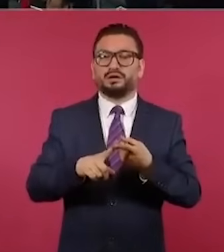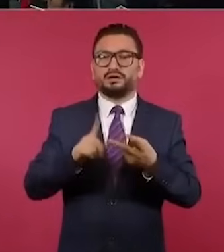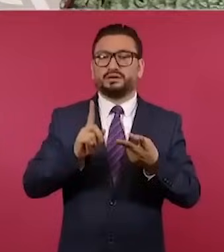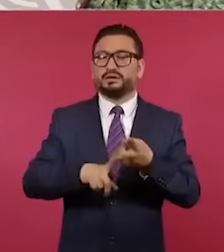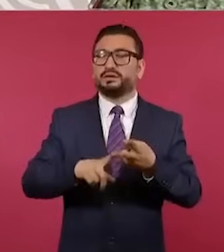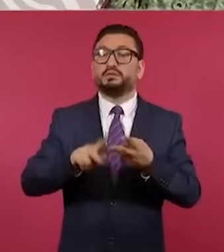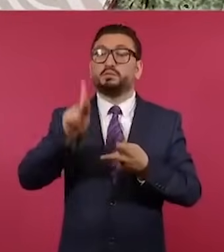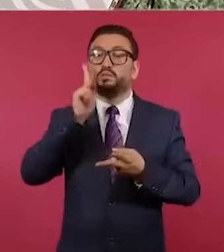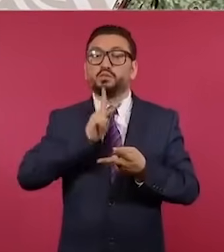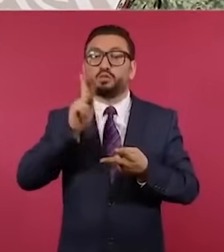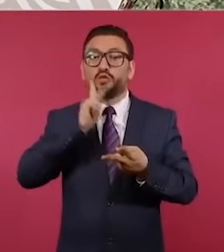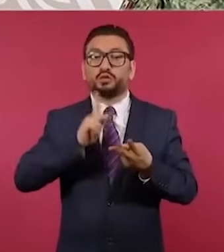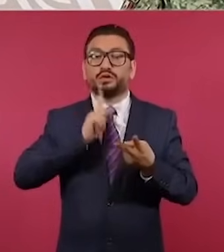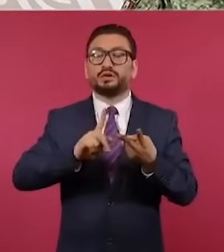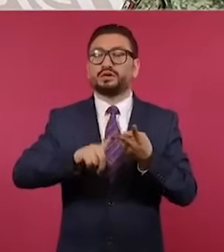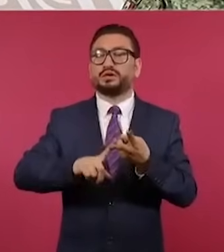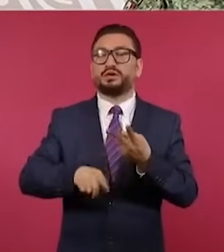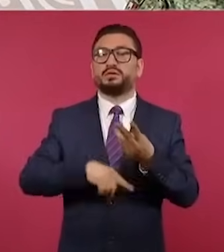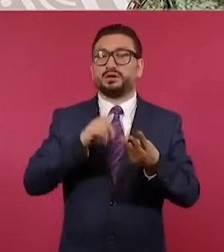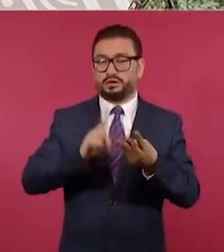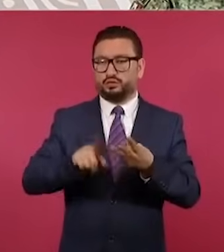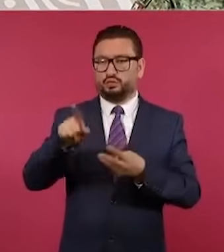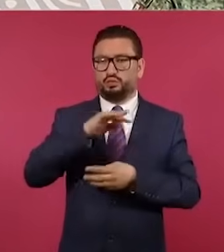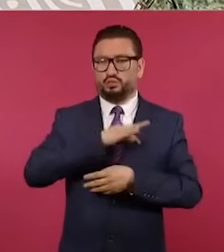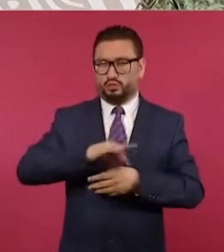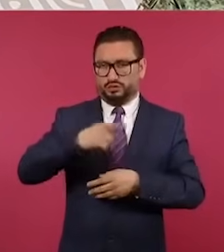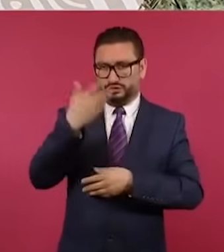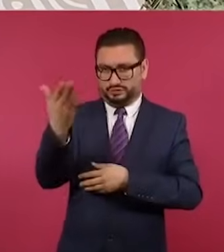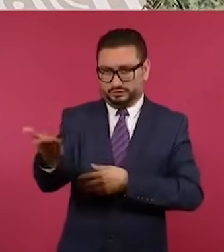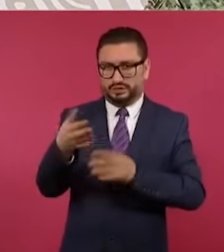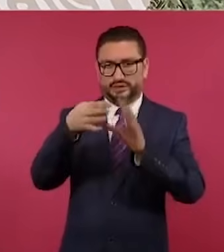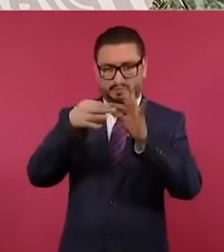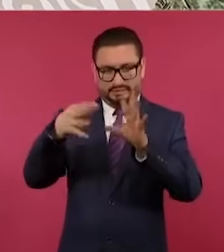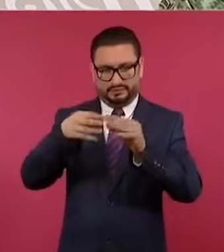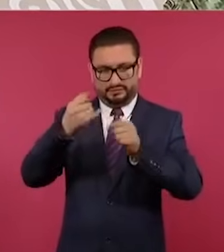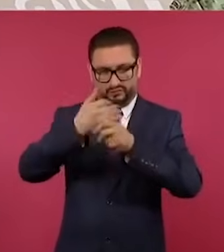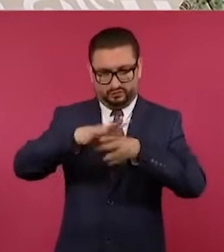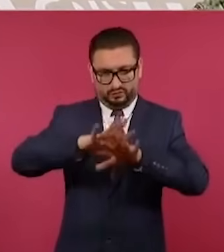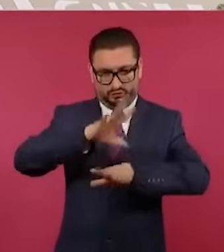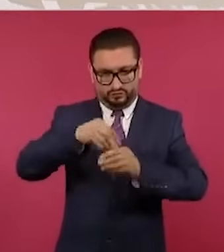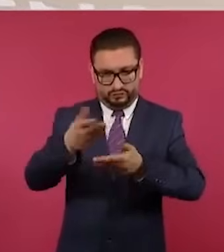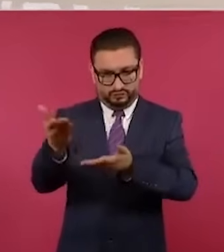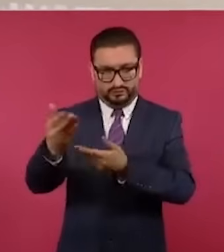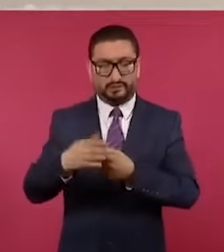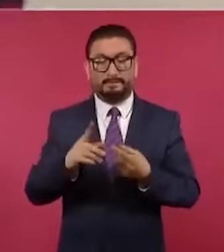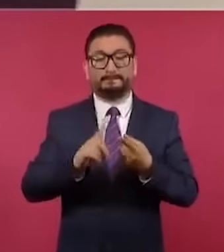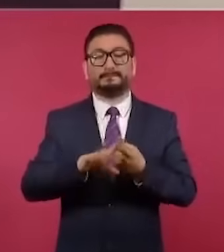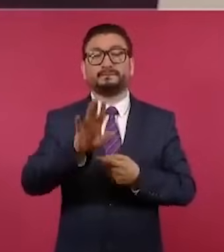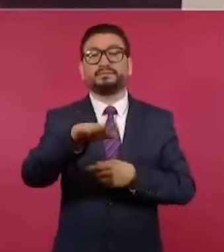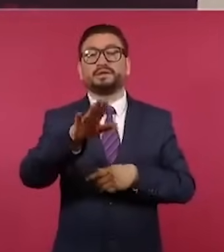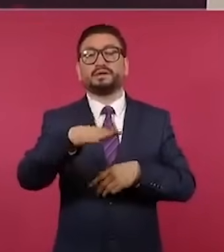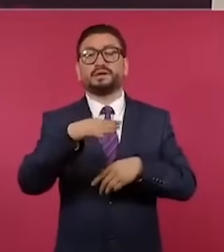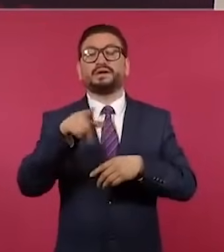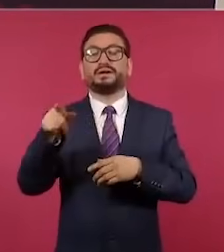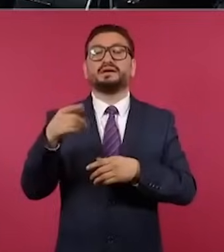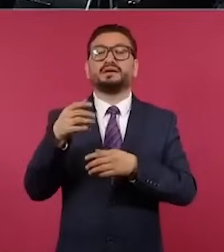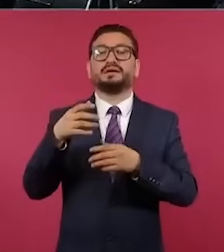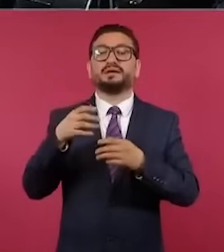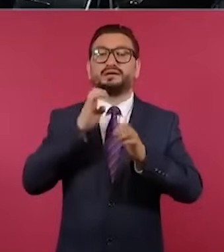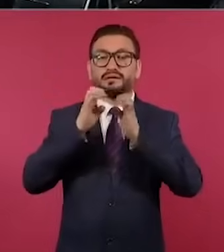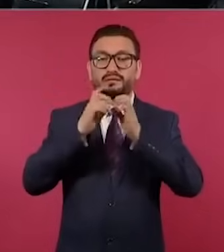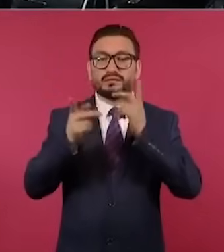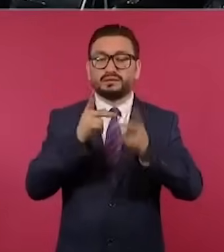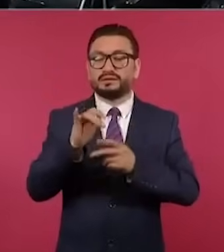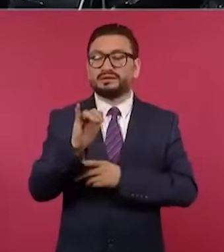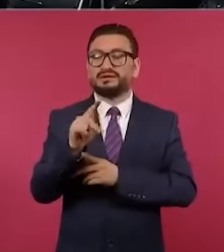son las pruebas y si les puedes dar a ella toda la información? Nada más decir que estas son cifras de la consultora